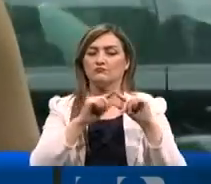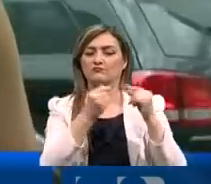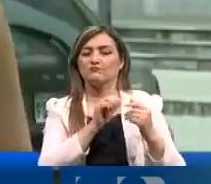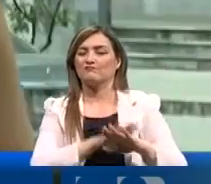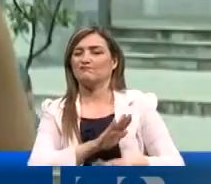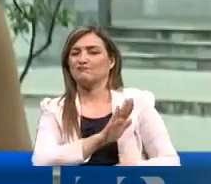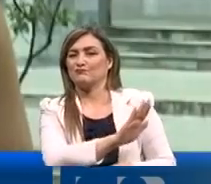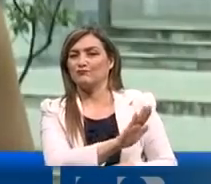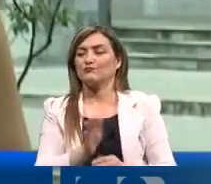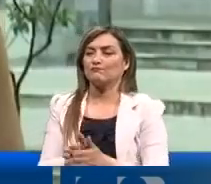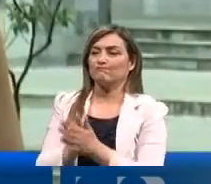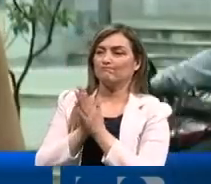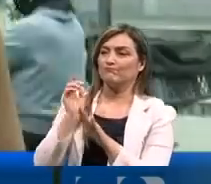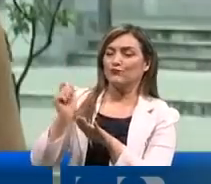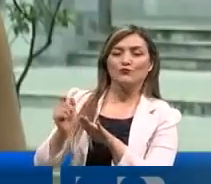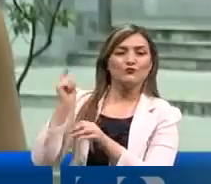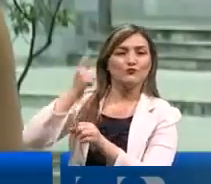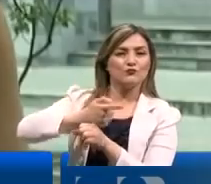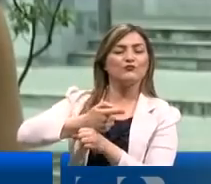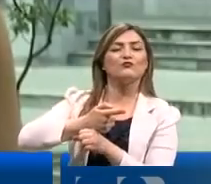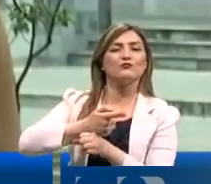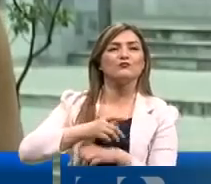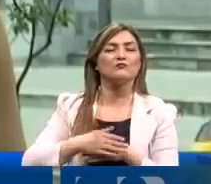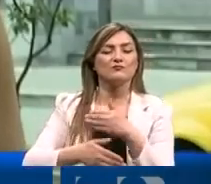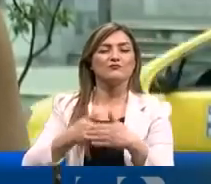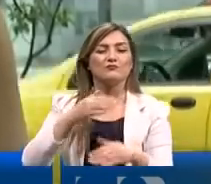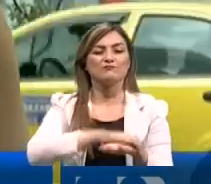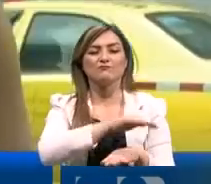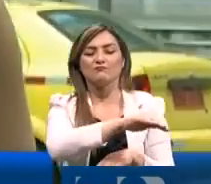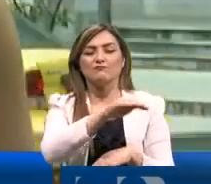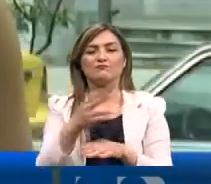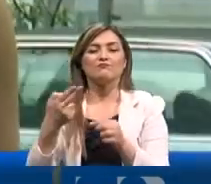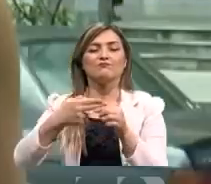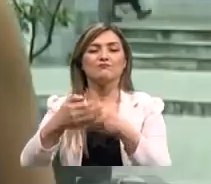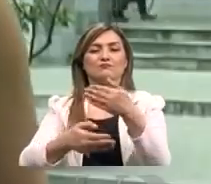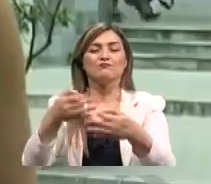delito y solicita al juez que se dicte auto de llamamiento a juicio. Esto es lo que les